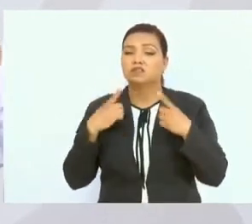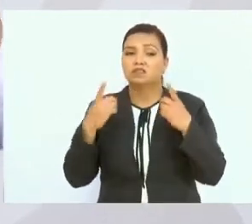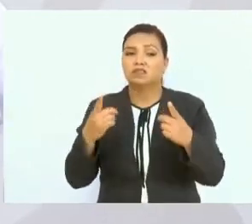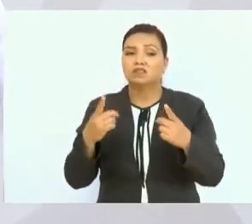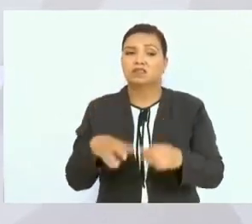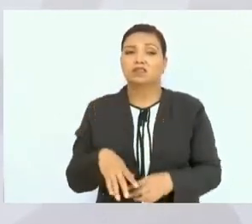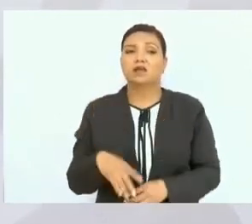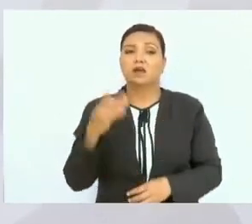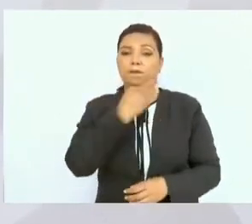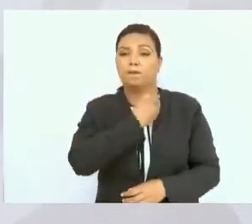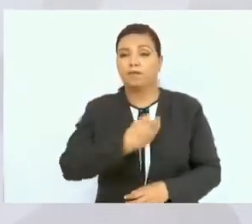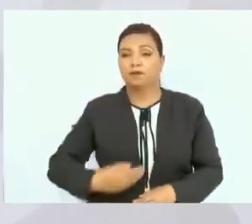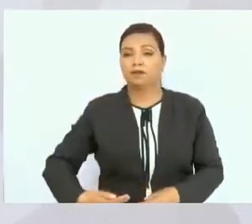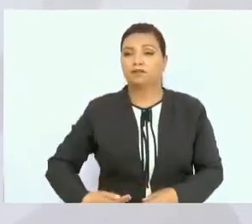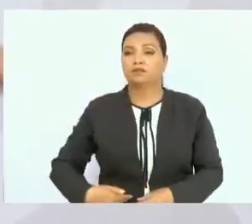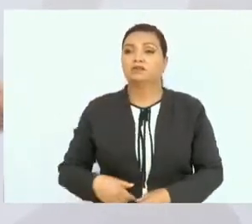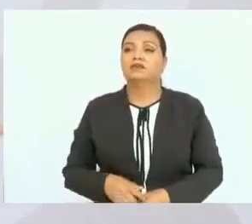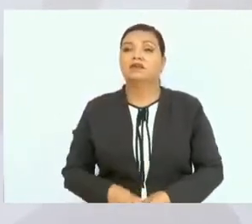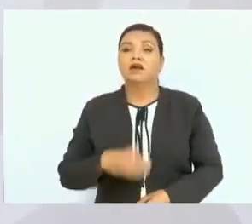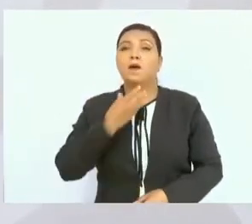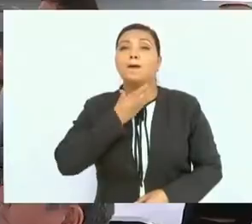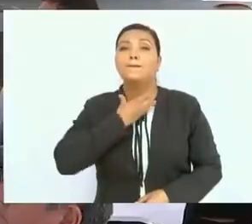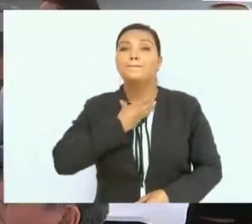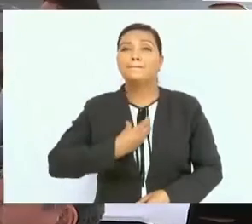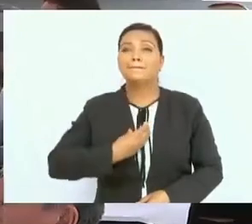Miguel Hidalgo, grado banda.